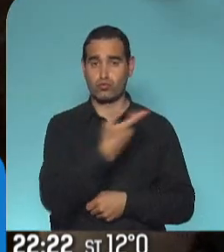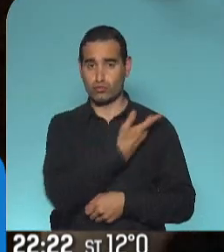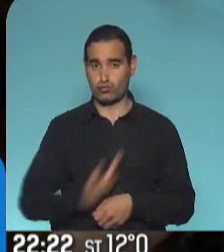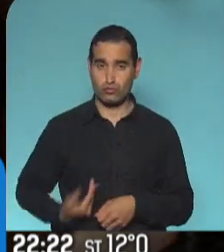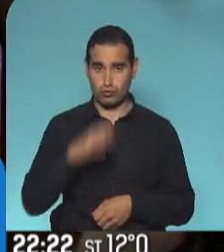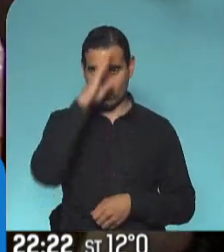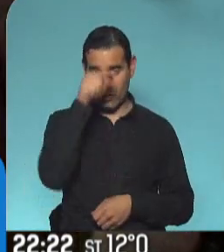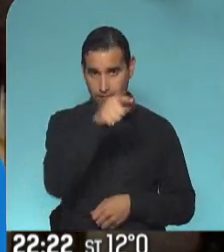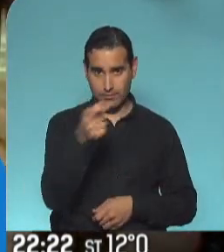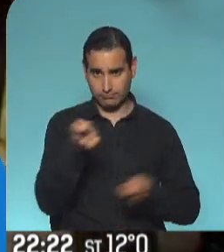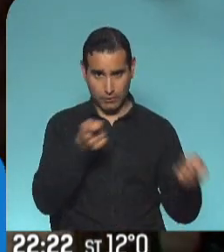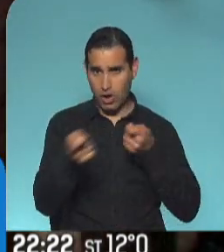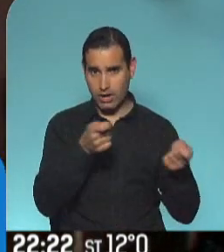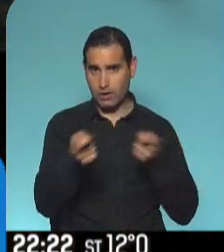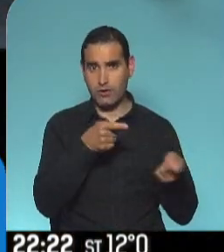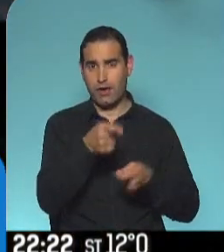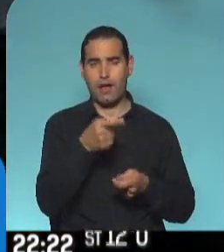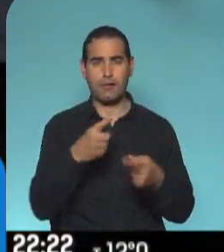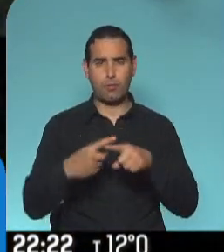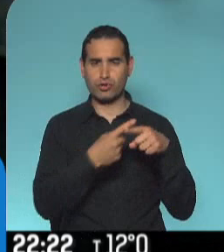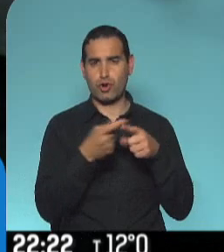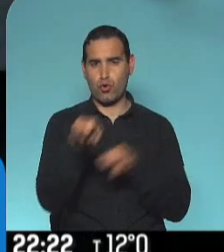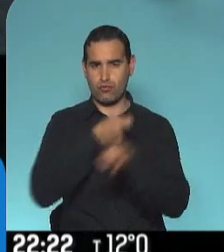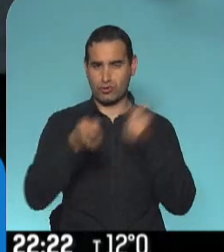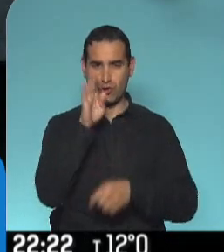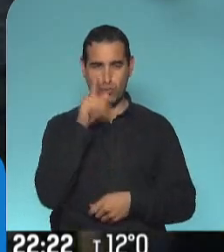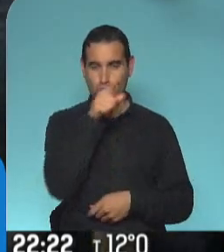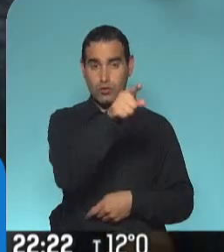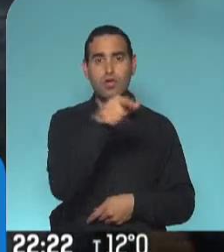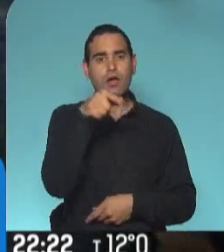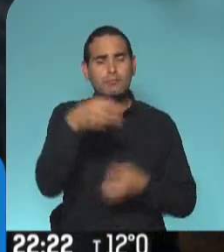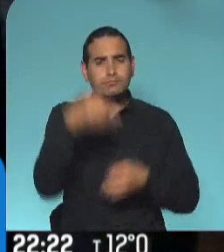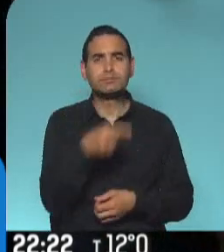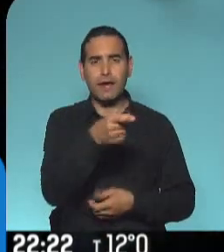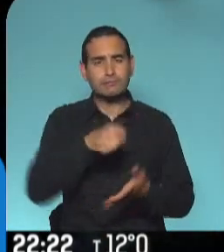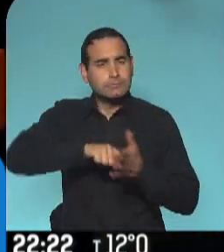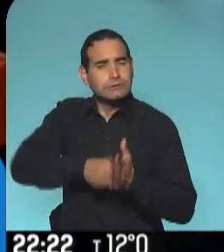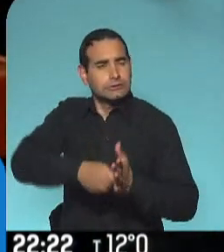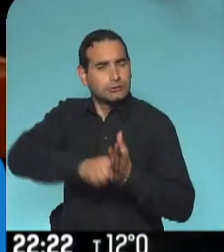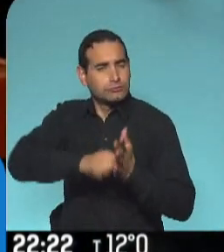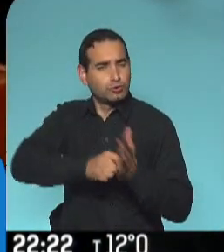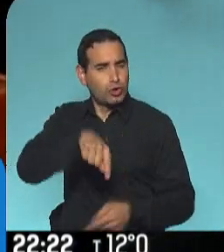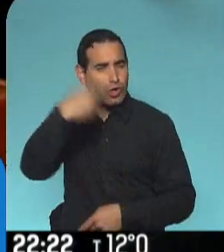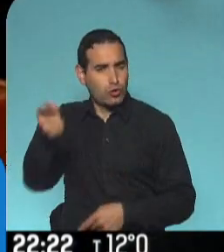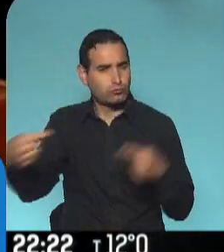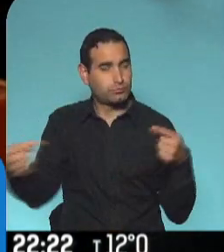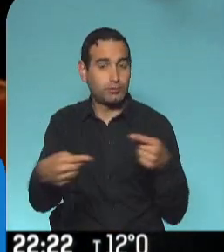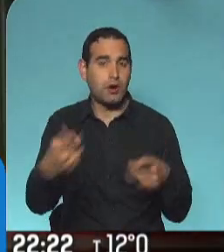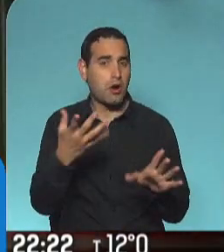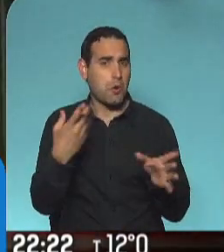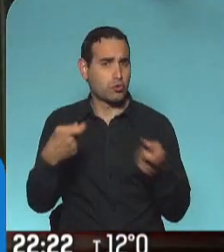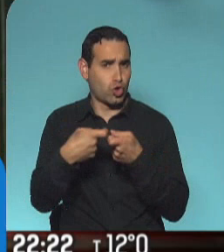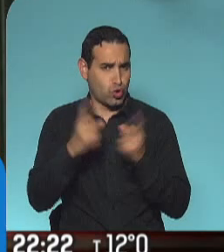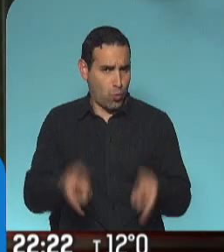que el magnate elevó a la categoría de política comercial estadounidense, consiste en presionar al máximo al adversario, aunque se trate de un